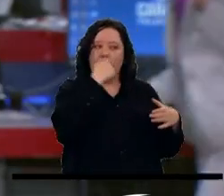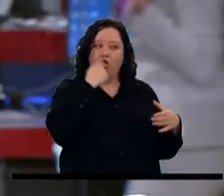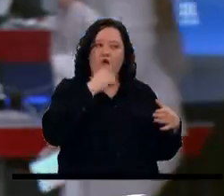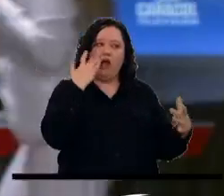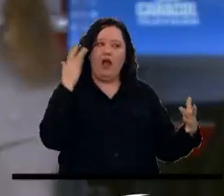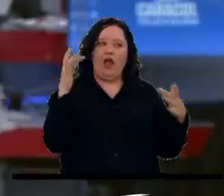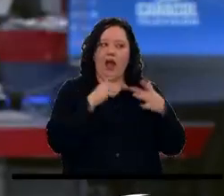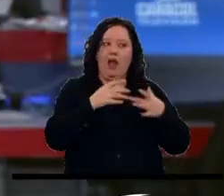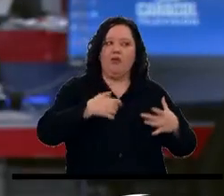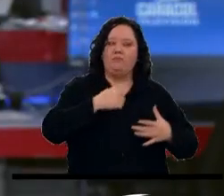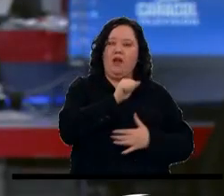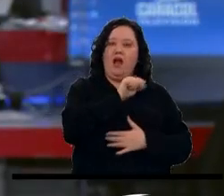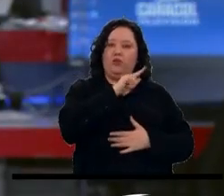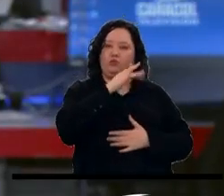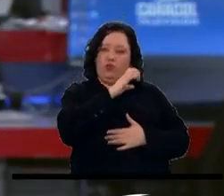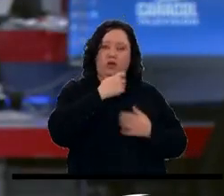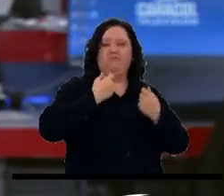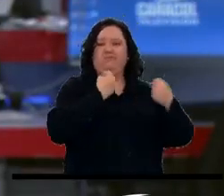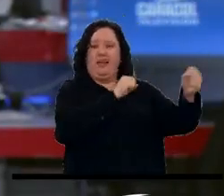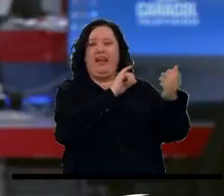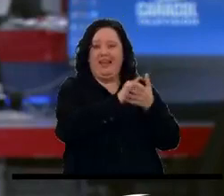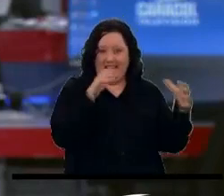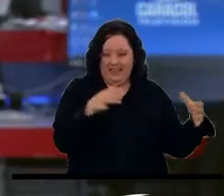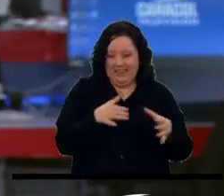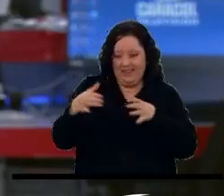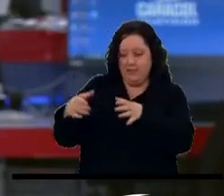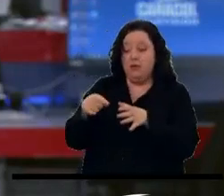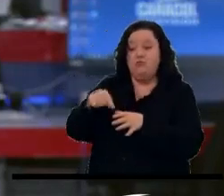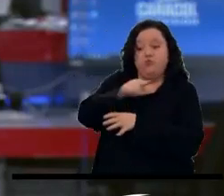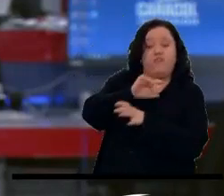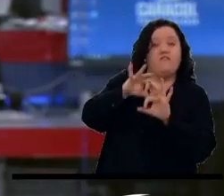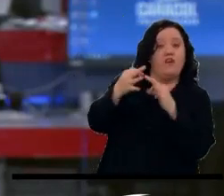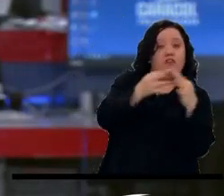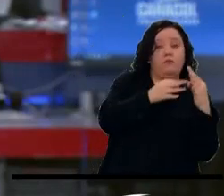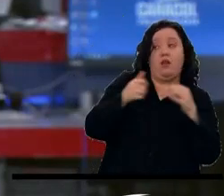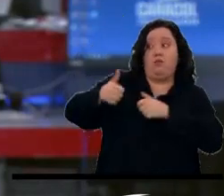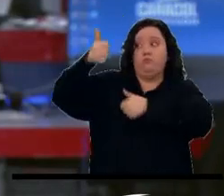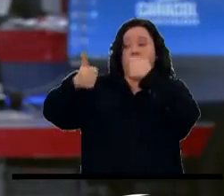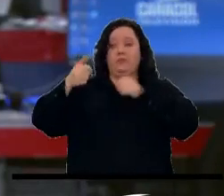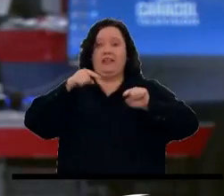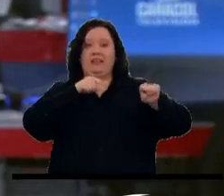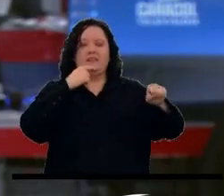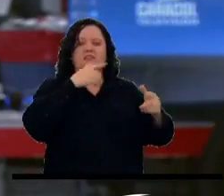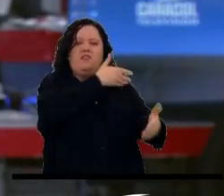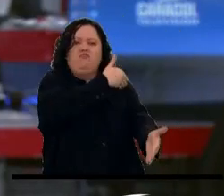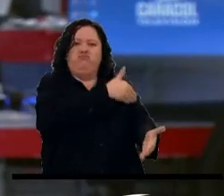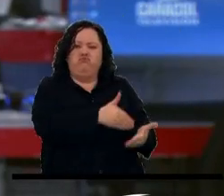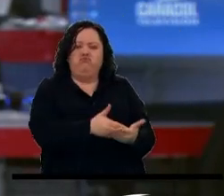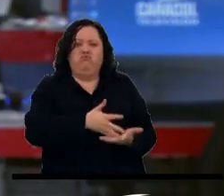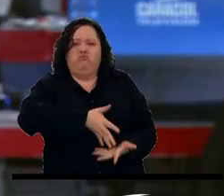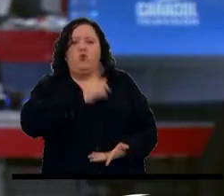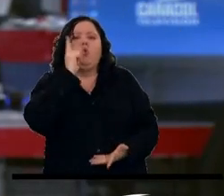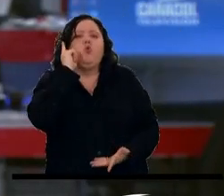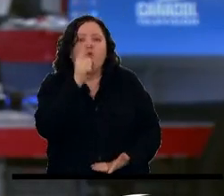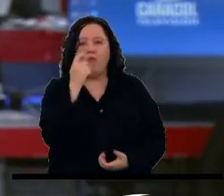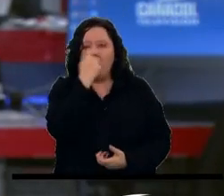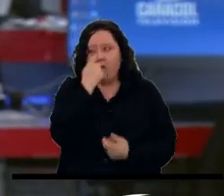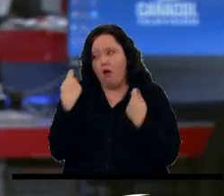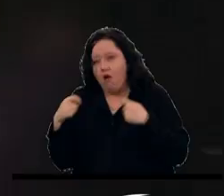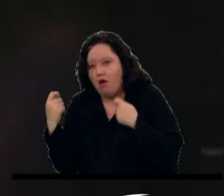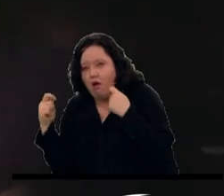casas, entre ellas varios familiares quienes, según las autoridades, administraban su millonaria fortuna producto del narcotráfico.